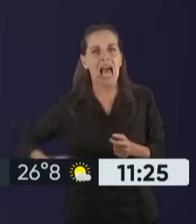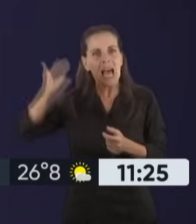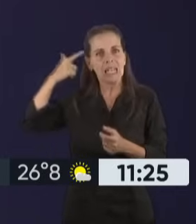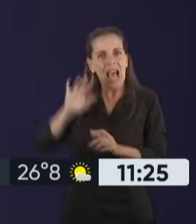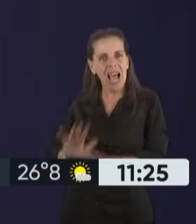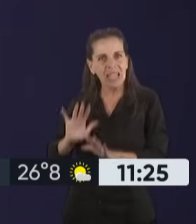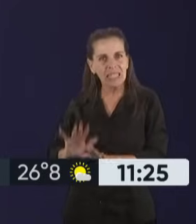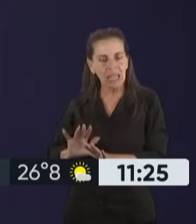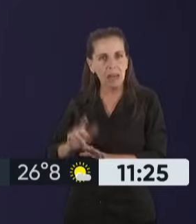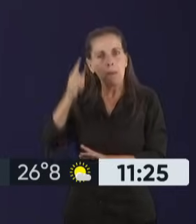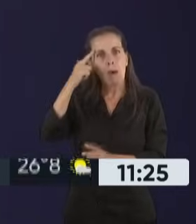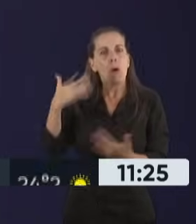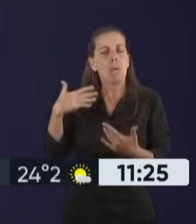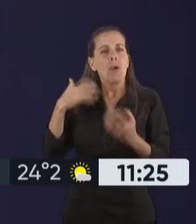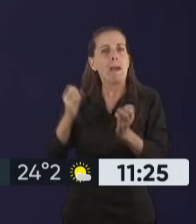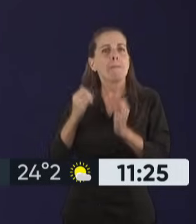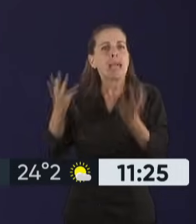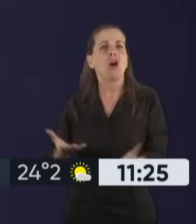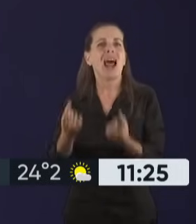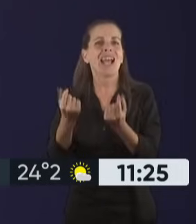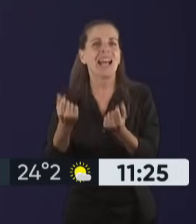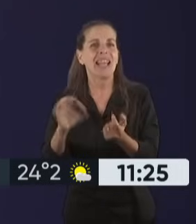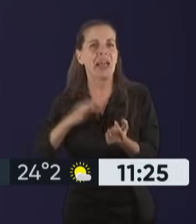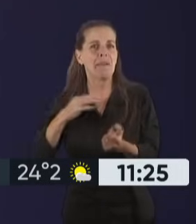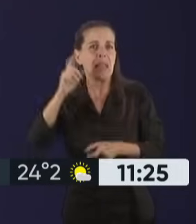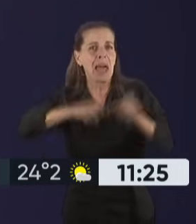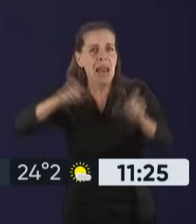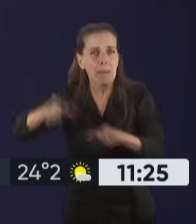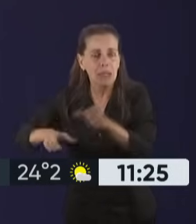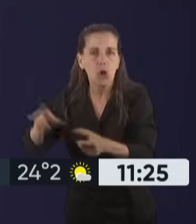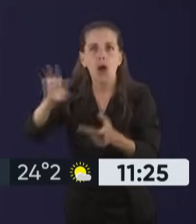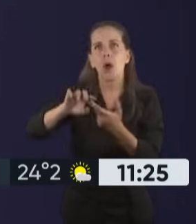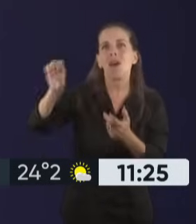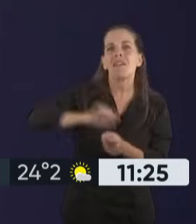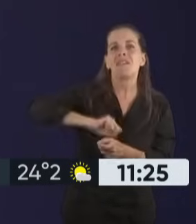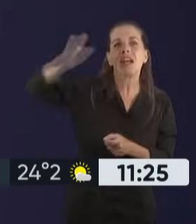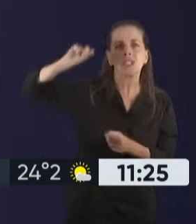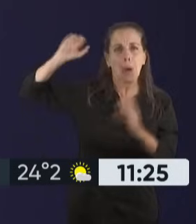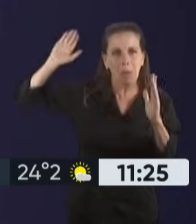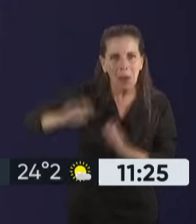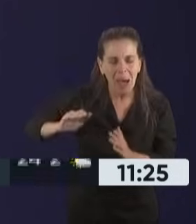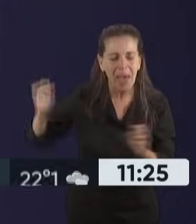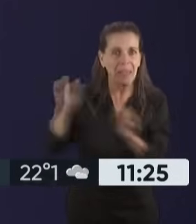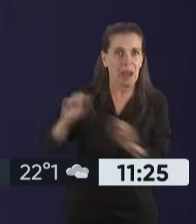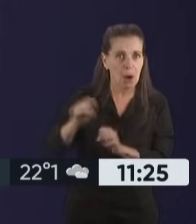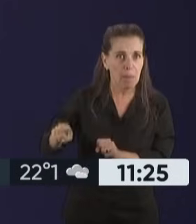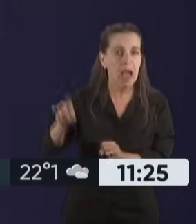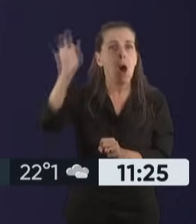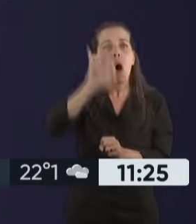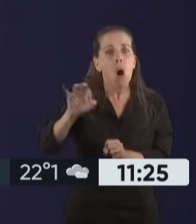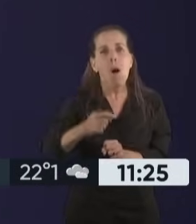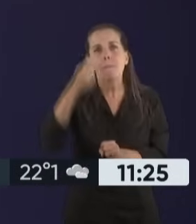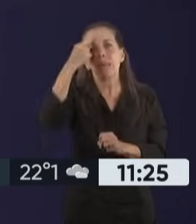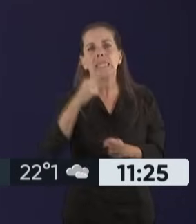lograr mejorar la calidad de vida de la gente y frenar la inflación, y quien creía que con una pechera de